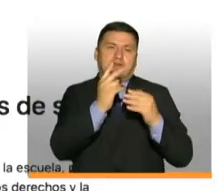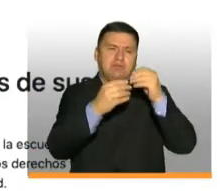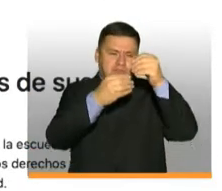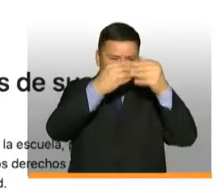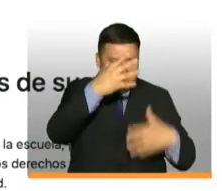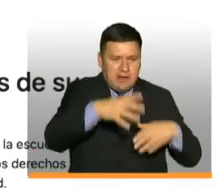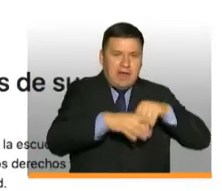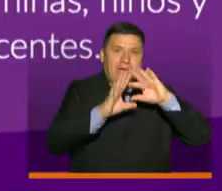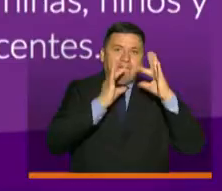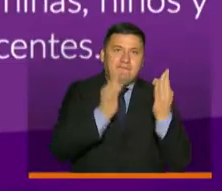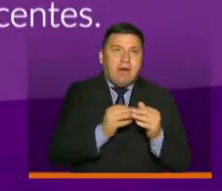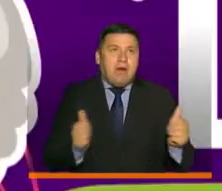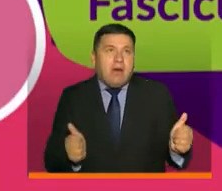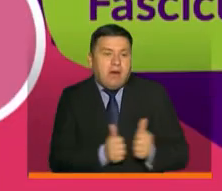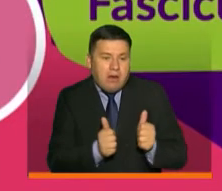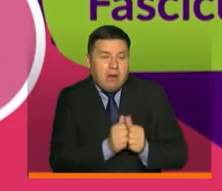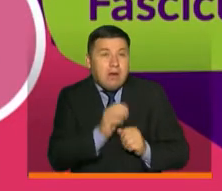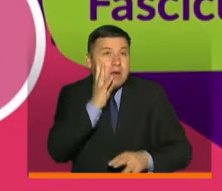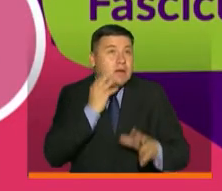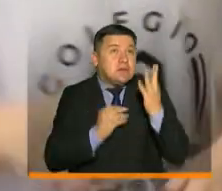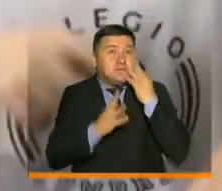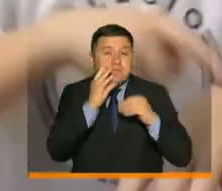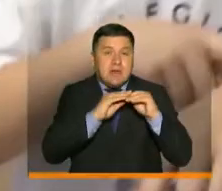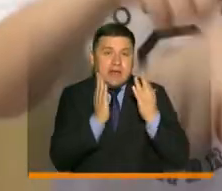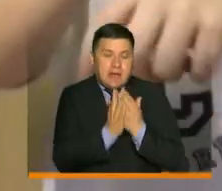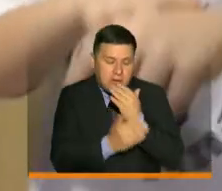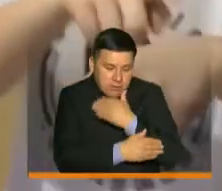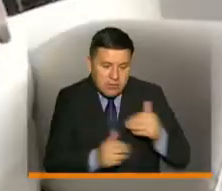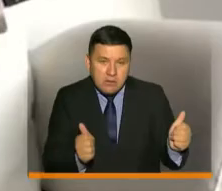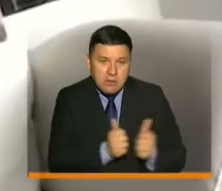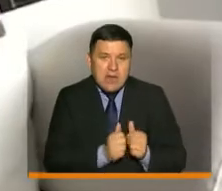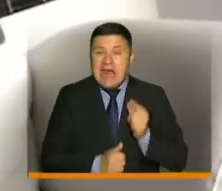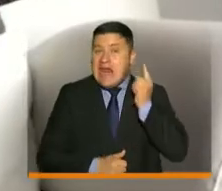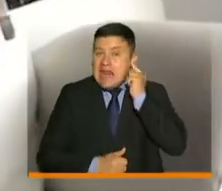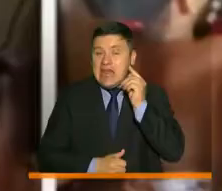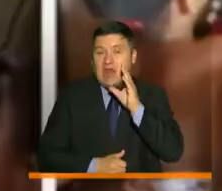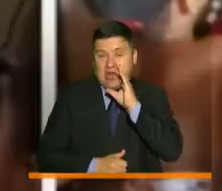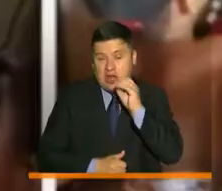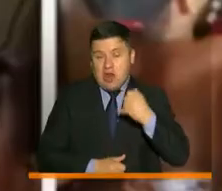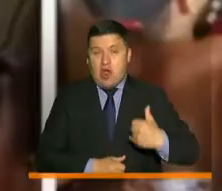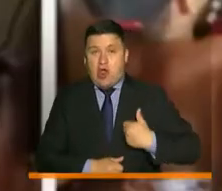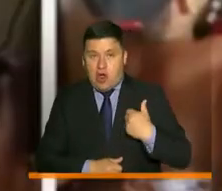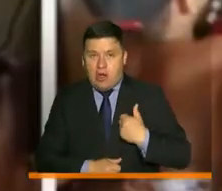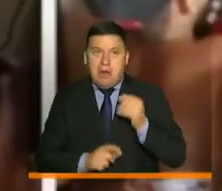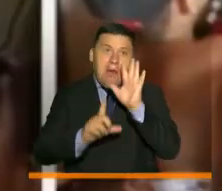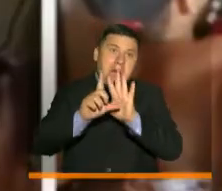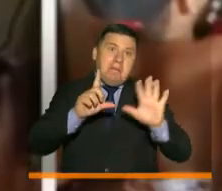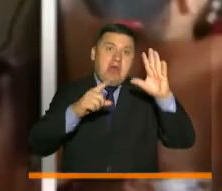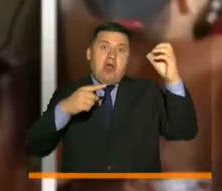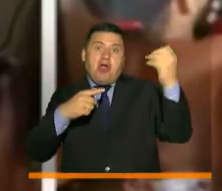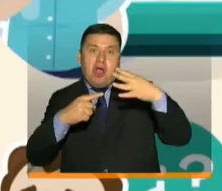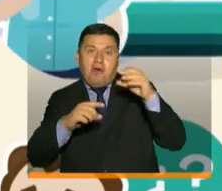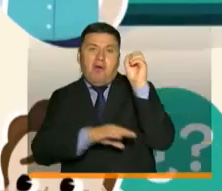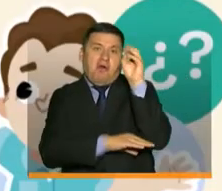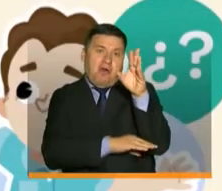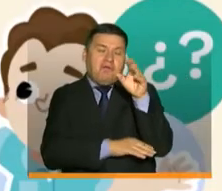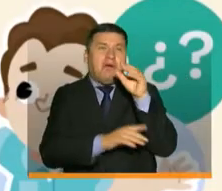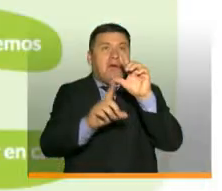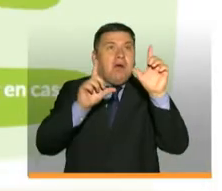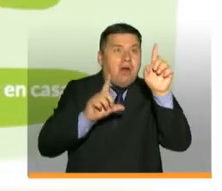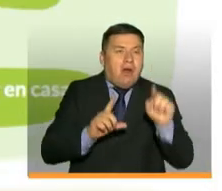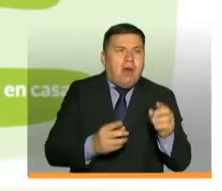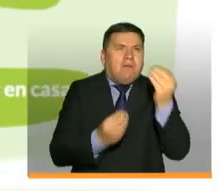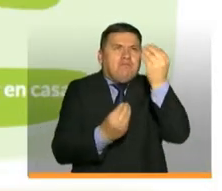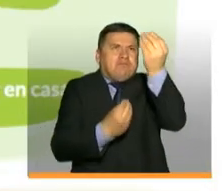colección, familias que acompañan la experiencia educativa de sus niñas, niños y adolescentes. Videoconferencias y webinars para